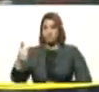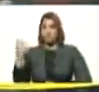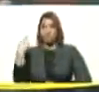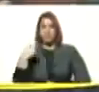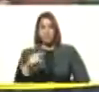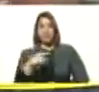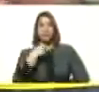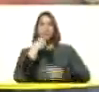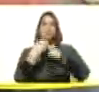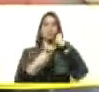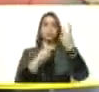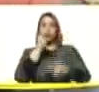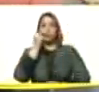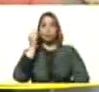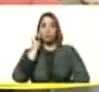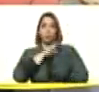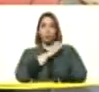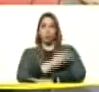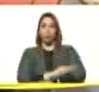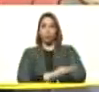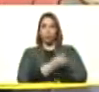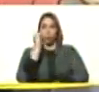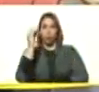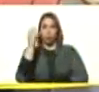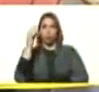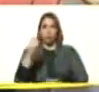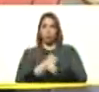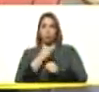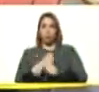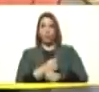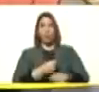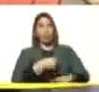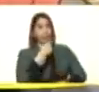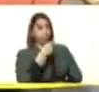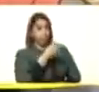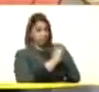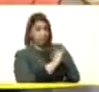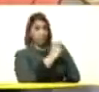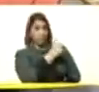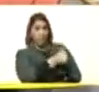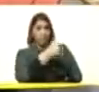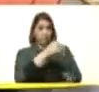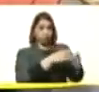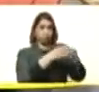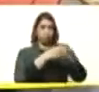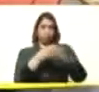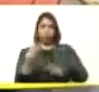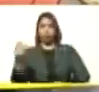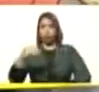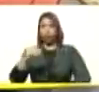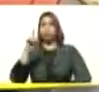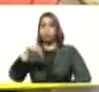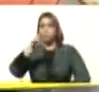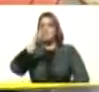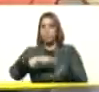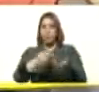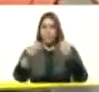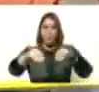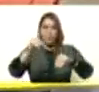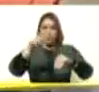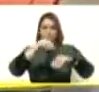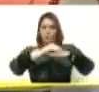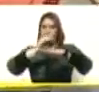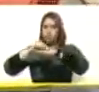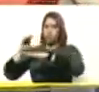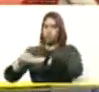una delegación poderosa en el Congreso de los Trabajadores. Y va a ser por sector, además. Además, estoy de acuerdo que se convoque